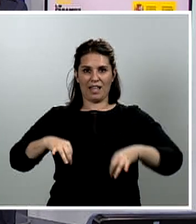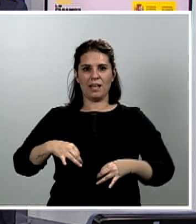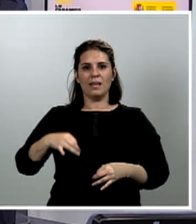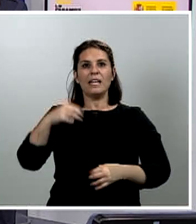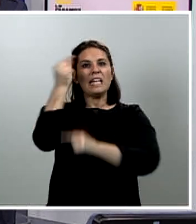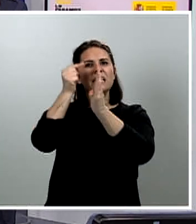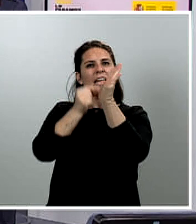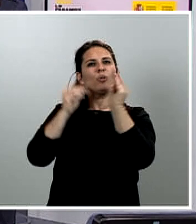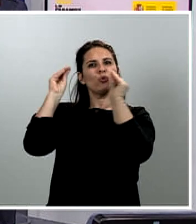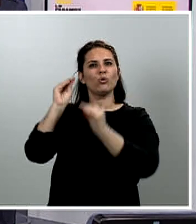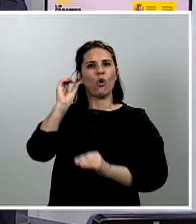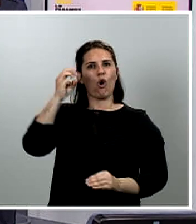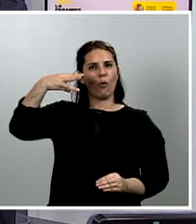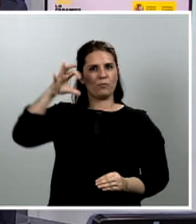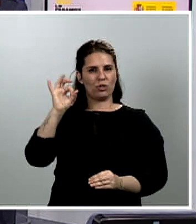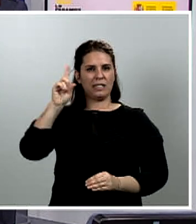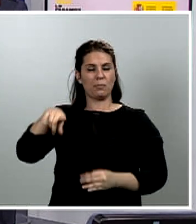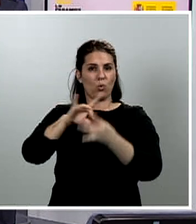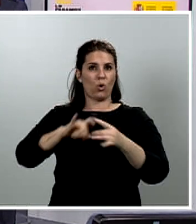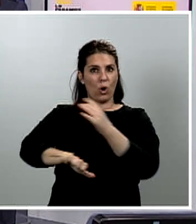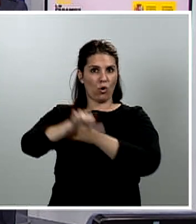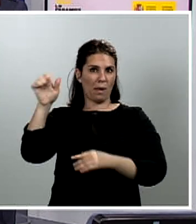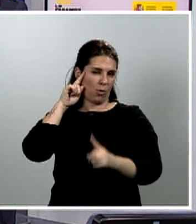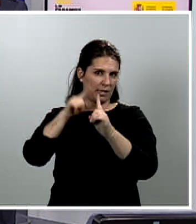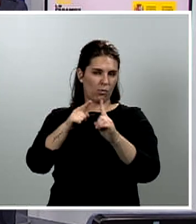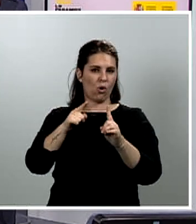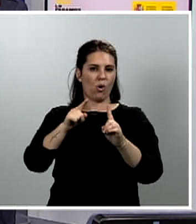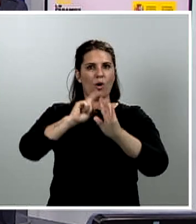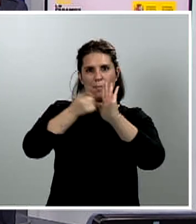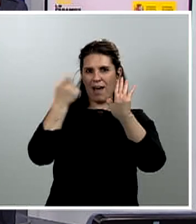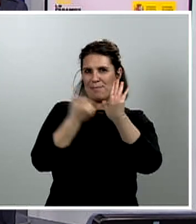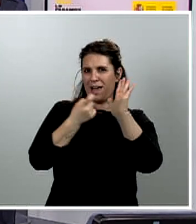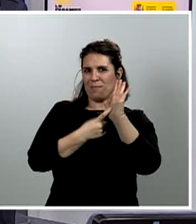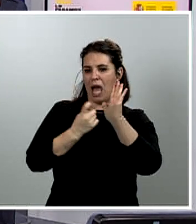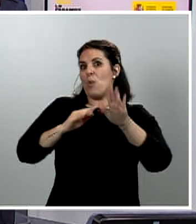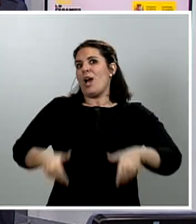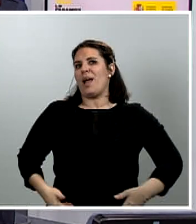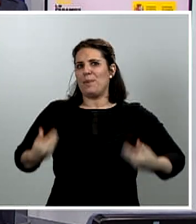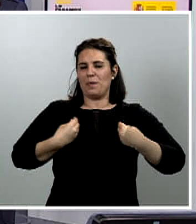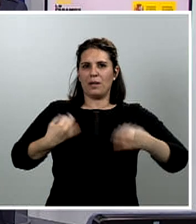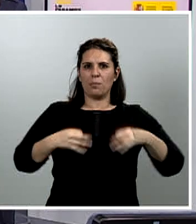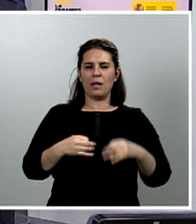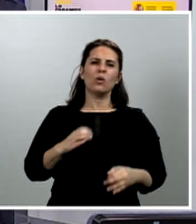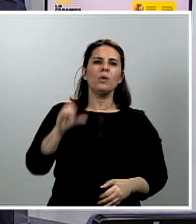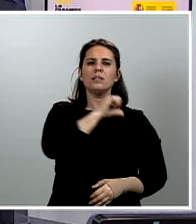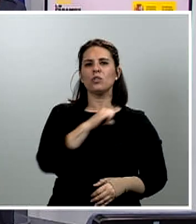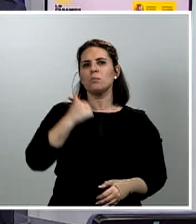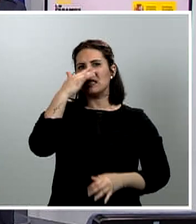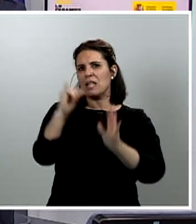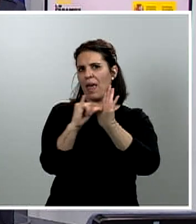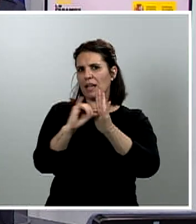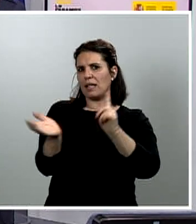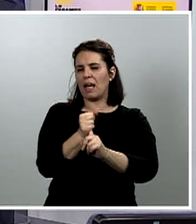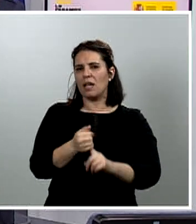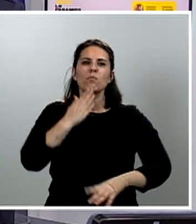la Salud, la OMS, y la Unión Europea para la desescalada, ¿qué comunidades están más cerca de lograrlo y por qué? Telecinco se hace eco de una información